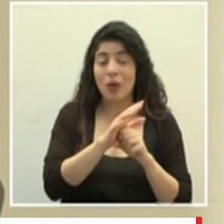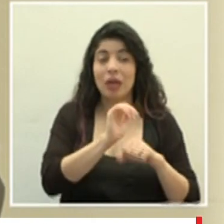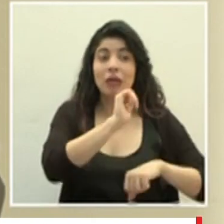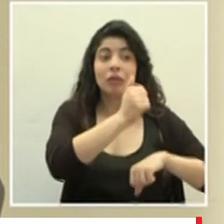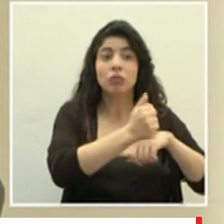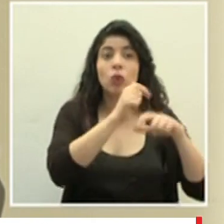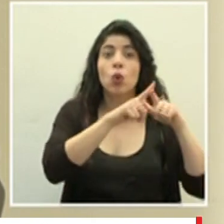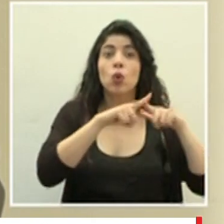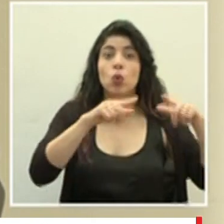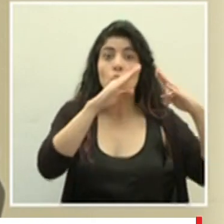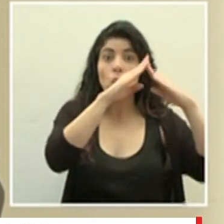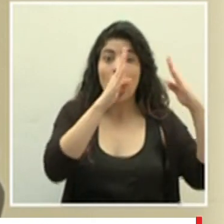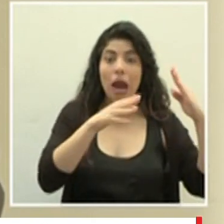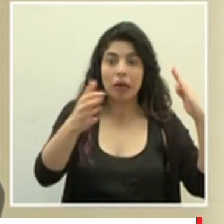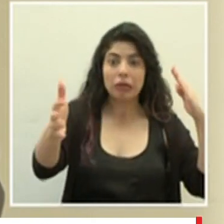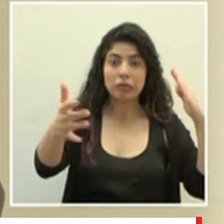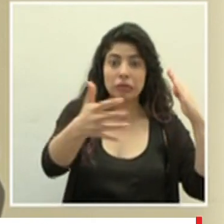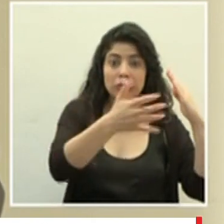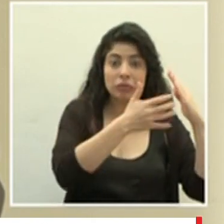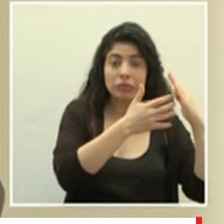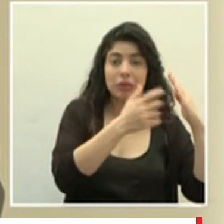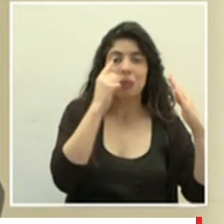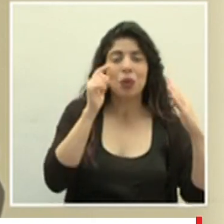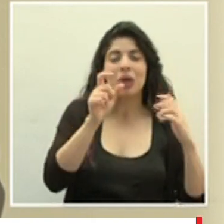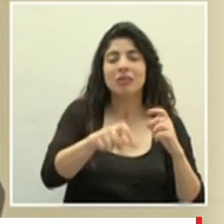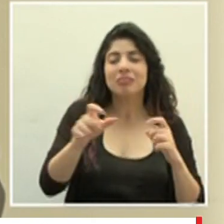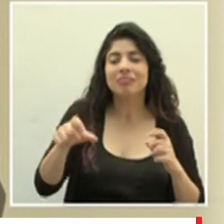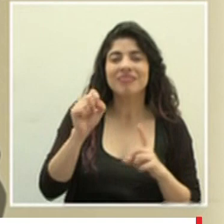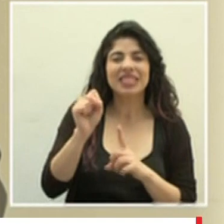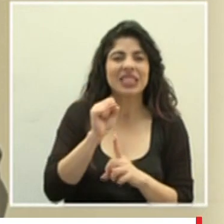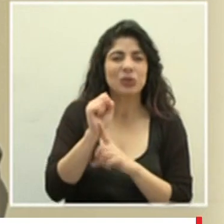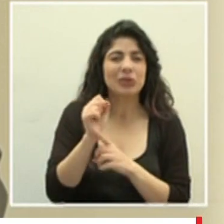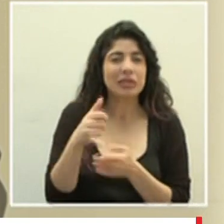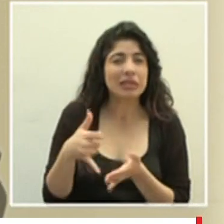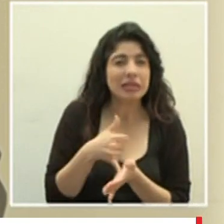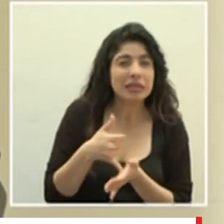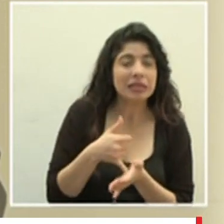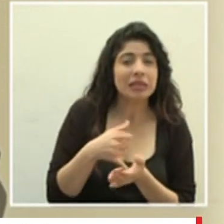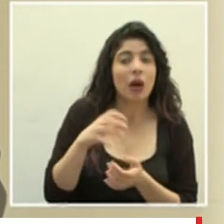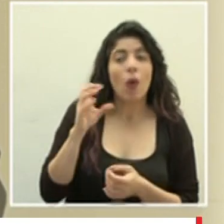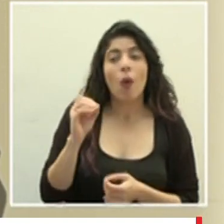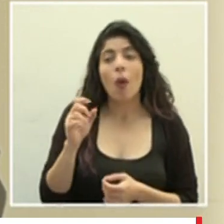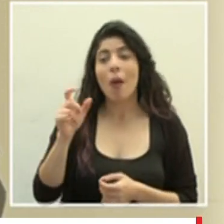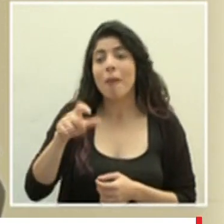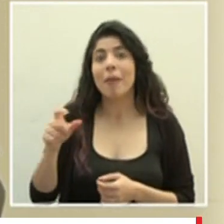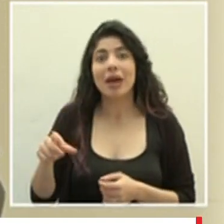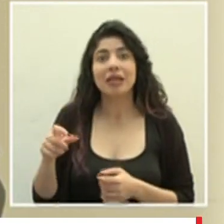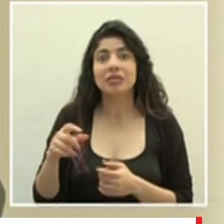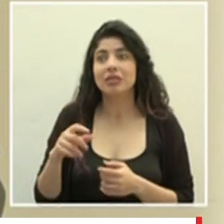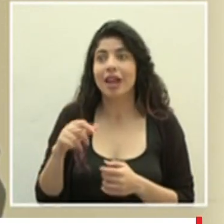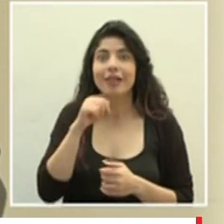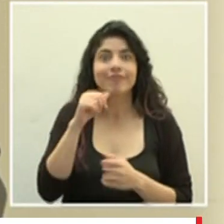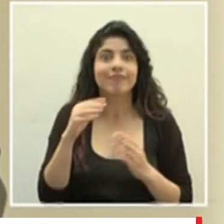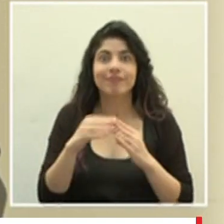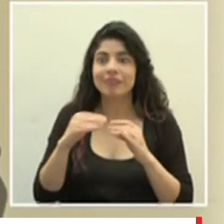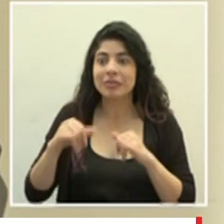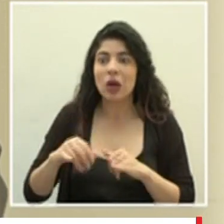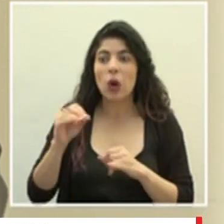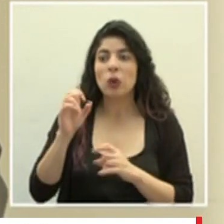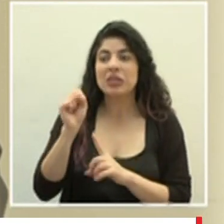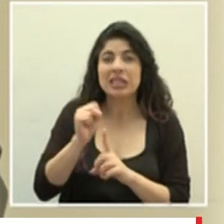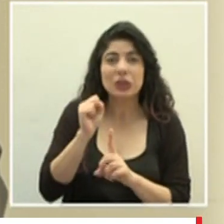aislamiento para aquellas personas que por su condición de vulnerabilidad o por no tener arraigo y que viven en